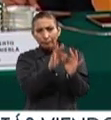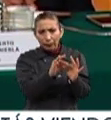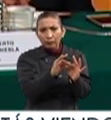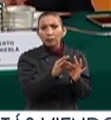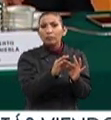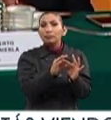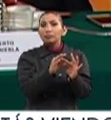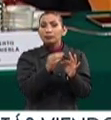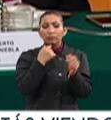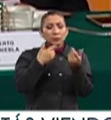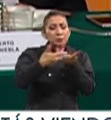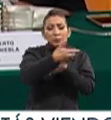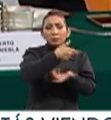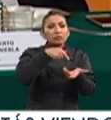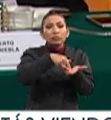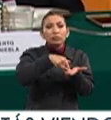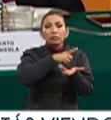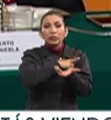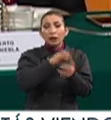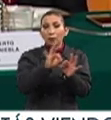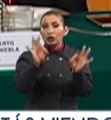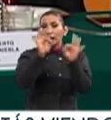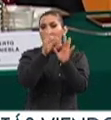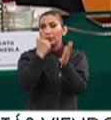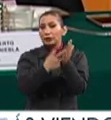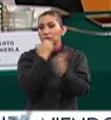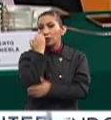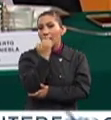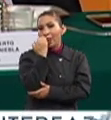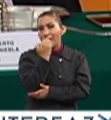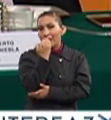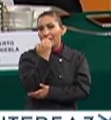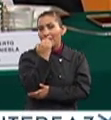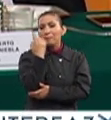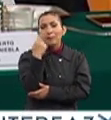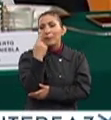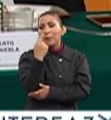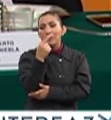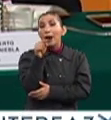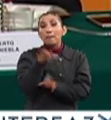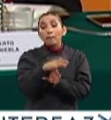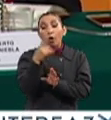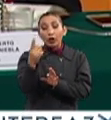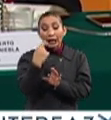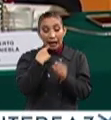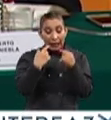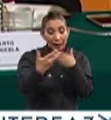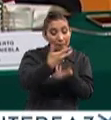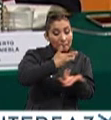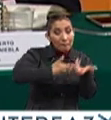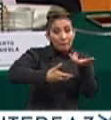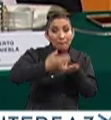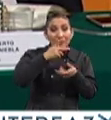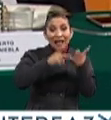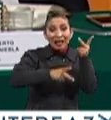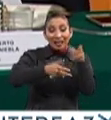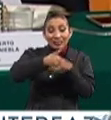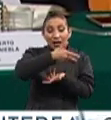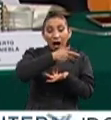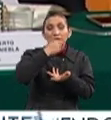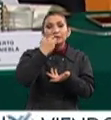Entonces, la discusión tiene que ser muy importante en la escuela, entre otras cosas, porque la discusión ha sido